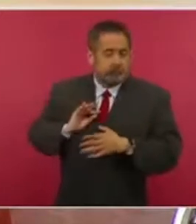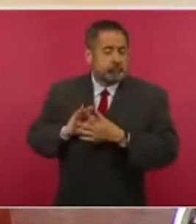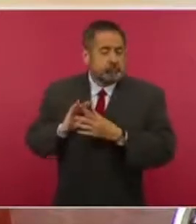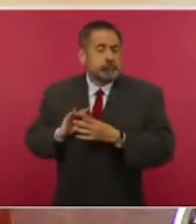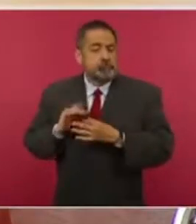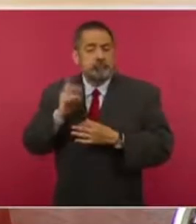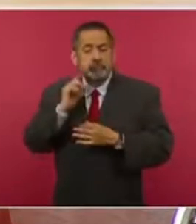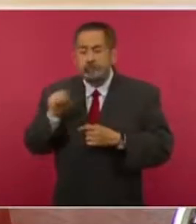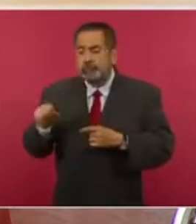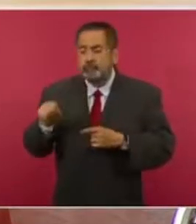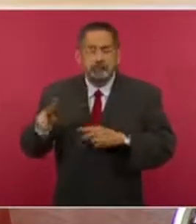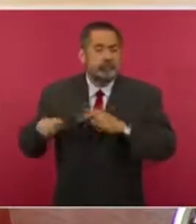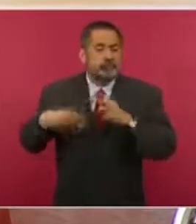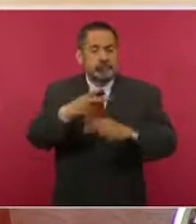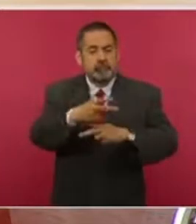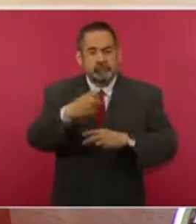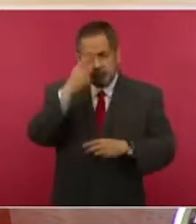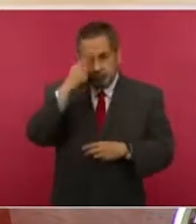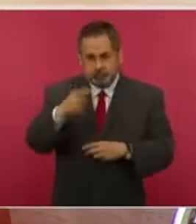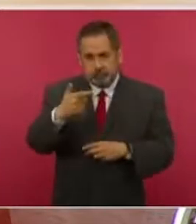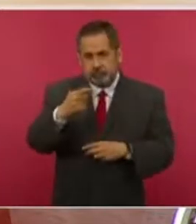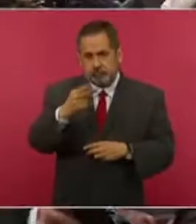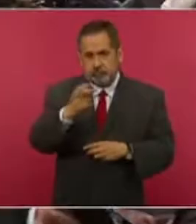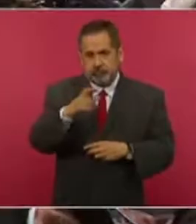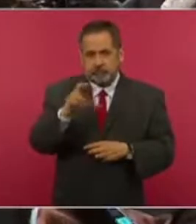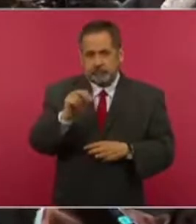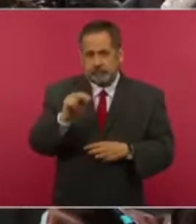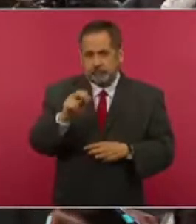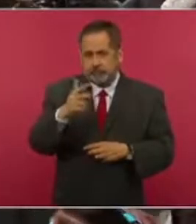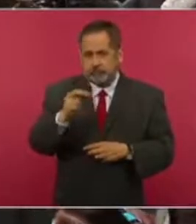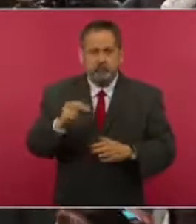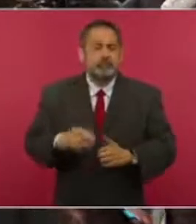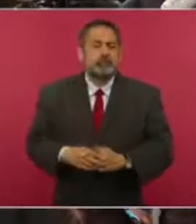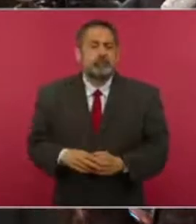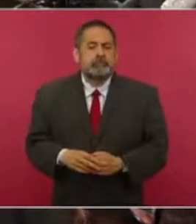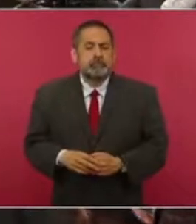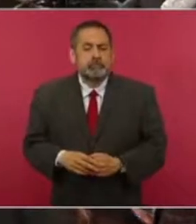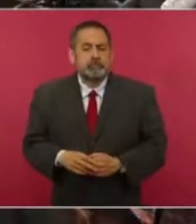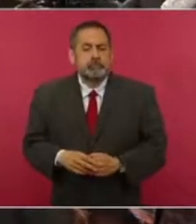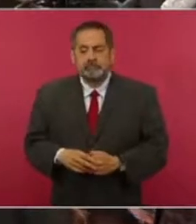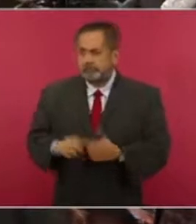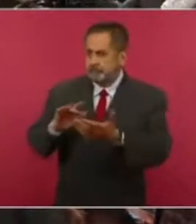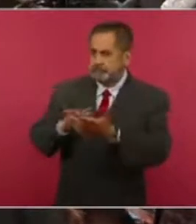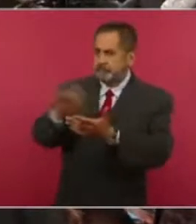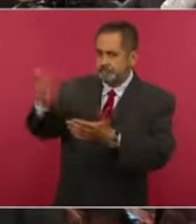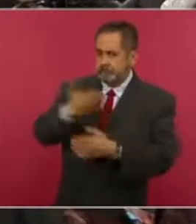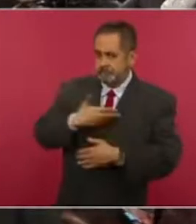iba a estar allá en Guerrero Negro. Gracias, presidente. Con gusto le podría pasar